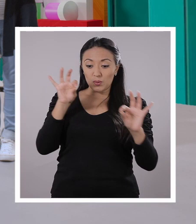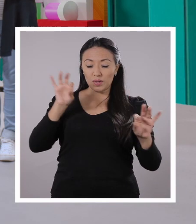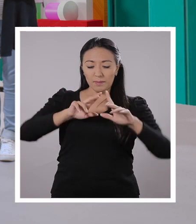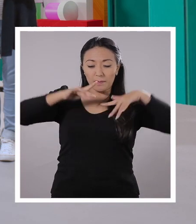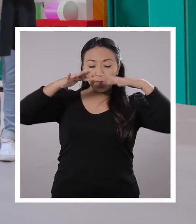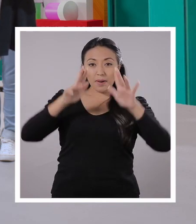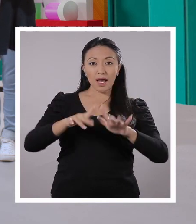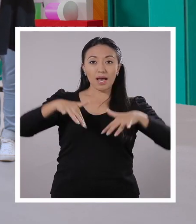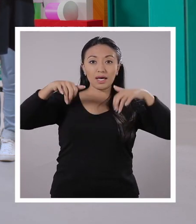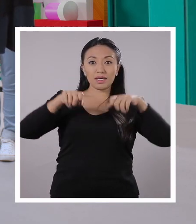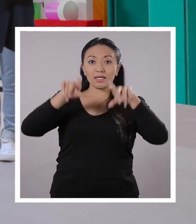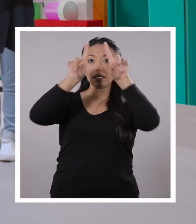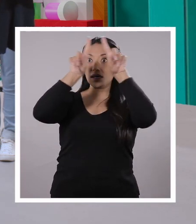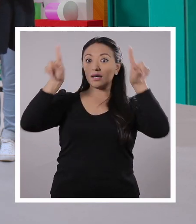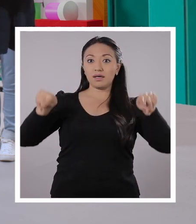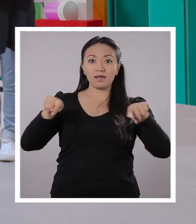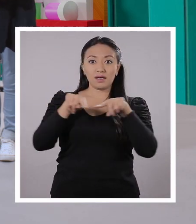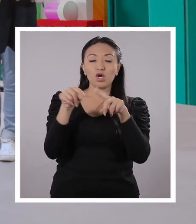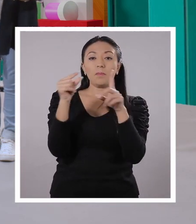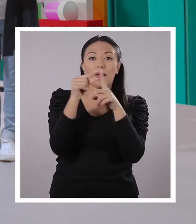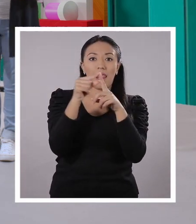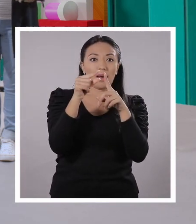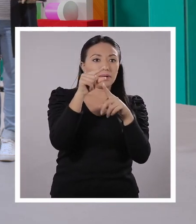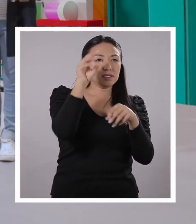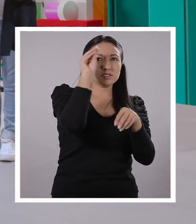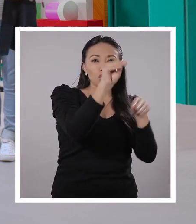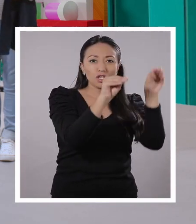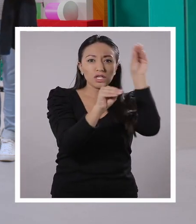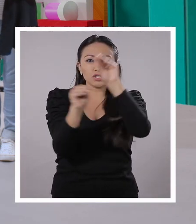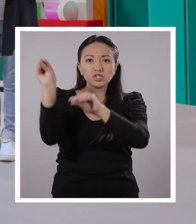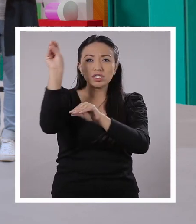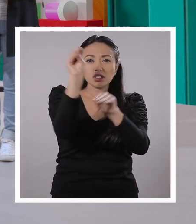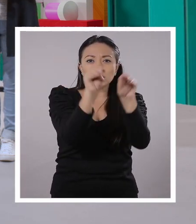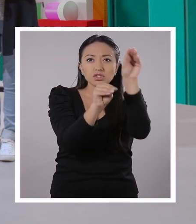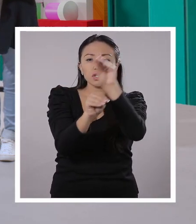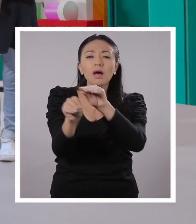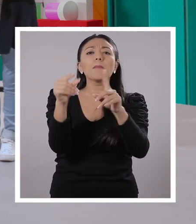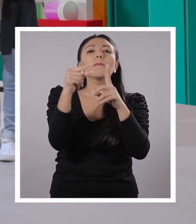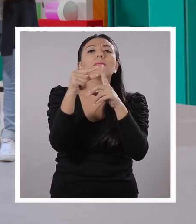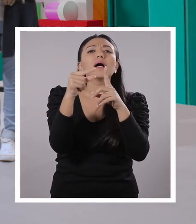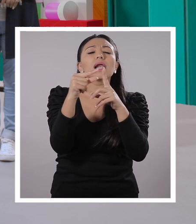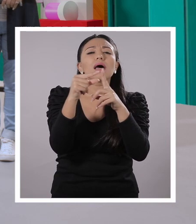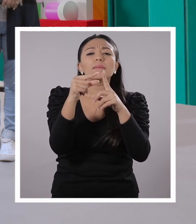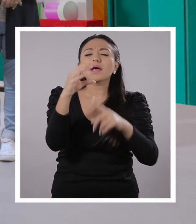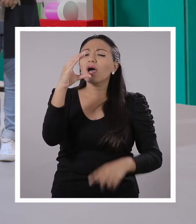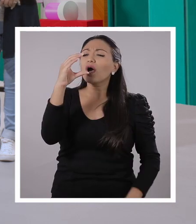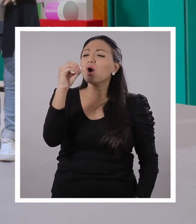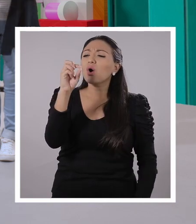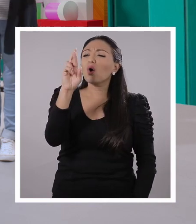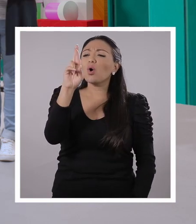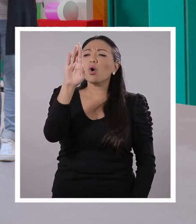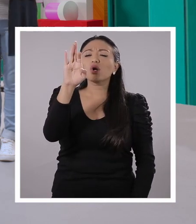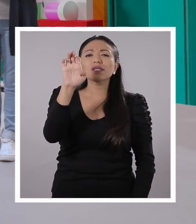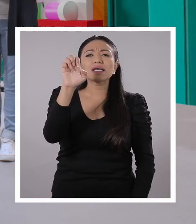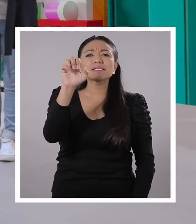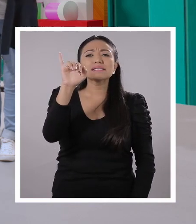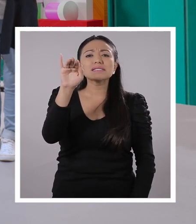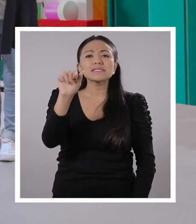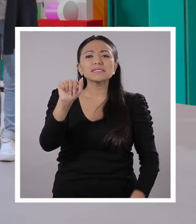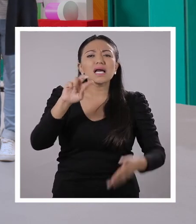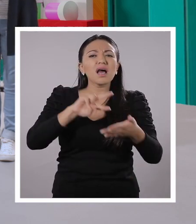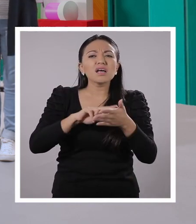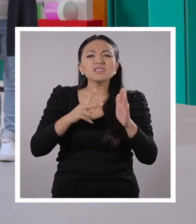buscar palabras que están escondidas aquí. Yo las escondí muy tempranito. Son palabras de cortesía. ¿Han escuchado esas